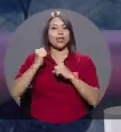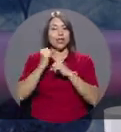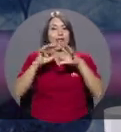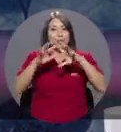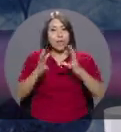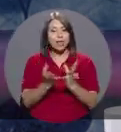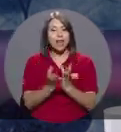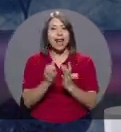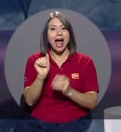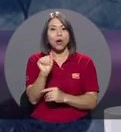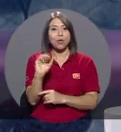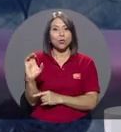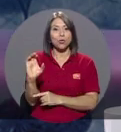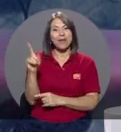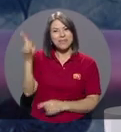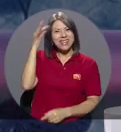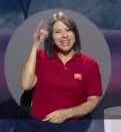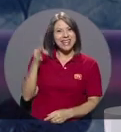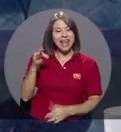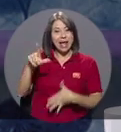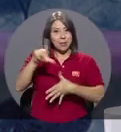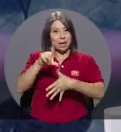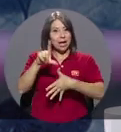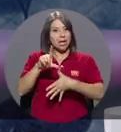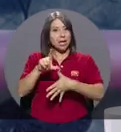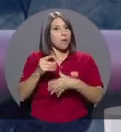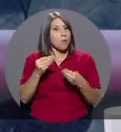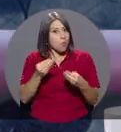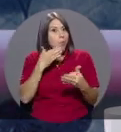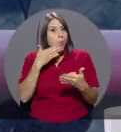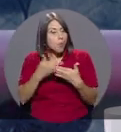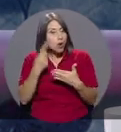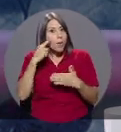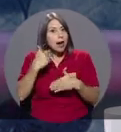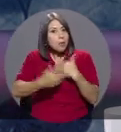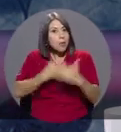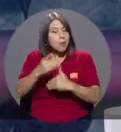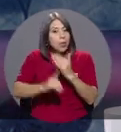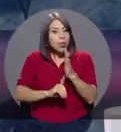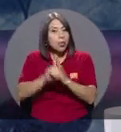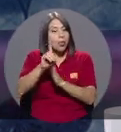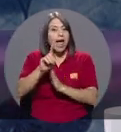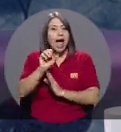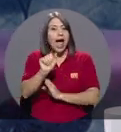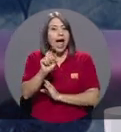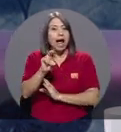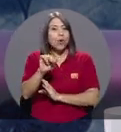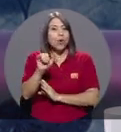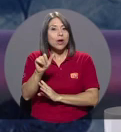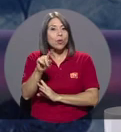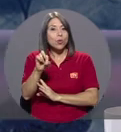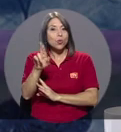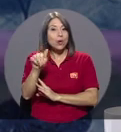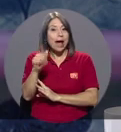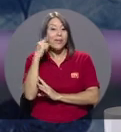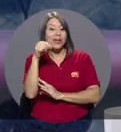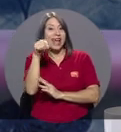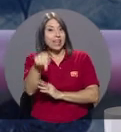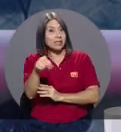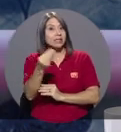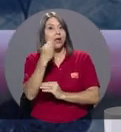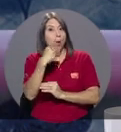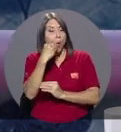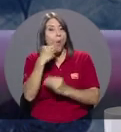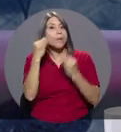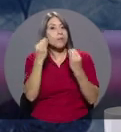de Acuicultura. Él considera que América Latina tiene mucho potencial para el desarrollo de la acuicultura, pues el consumo de